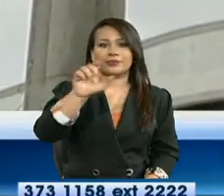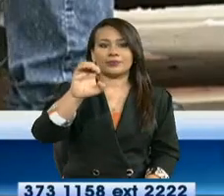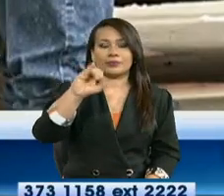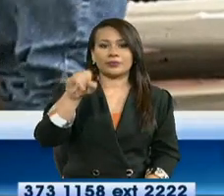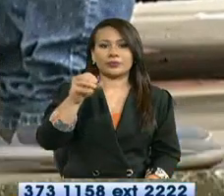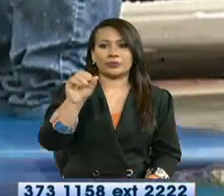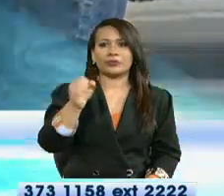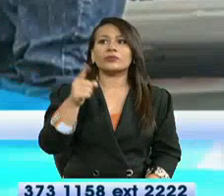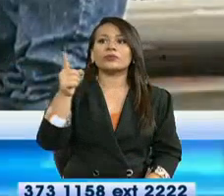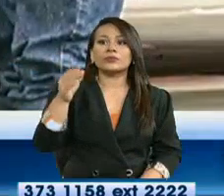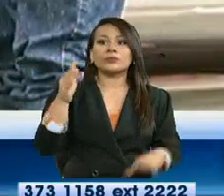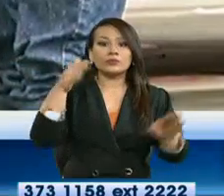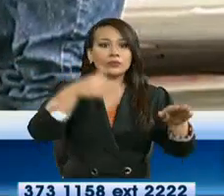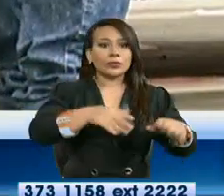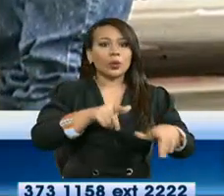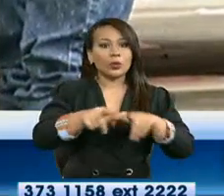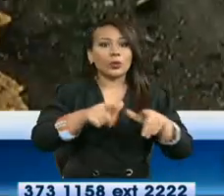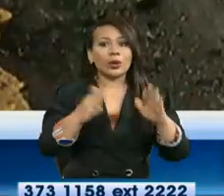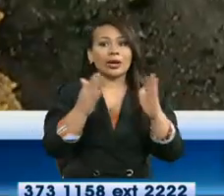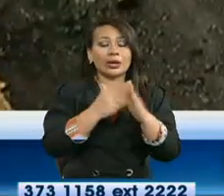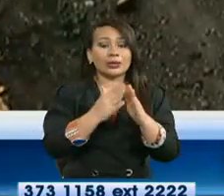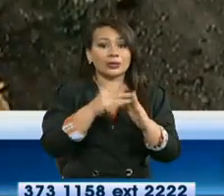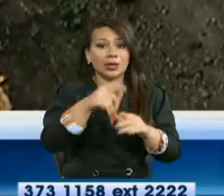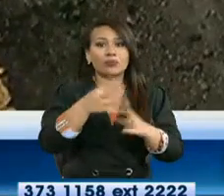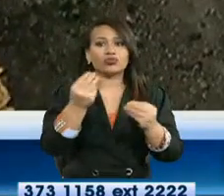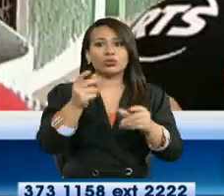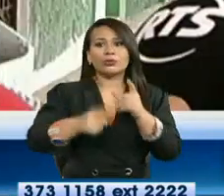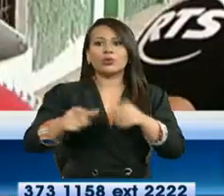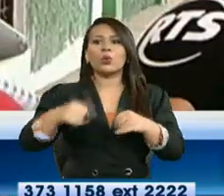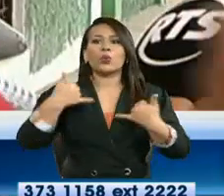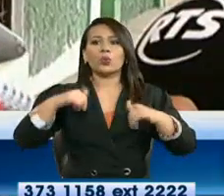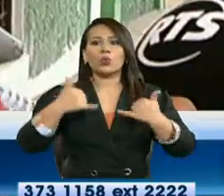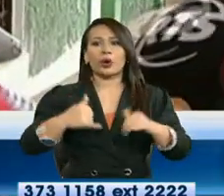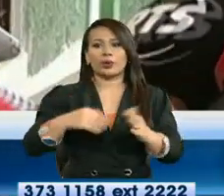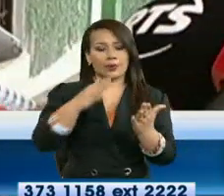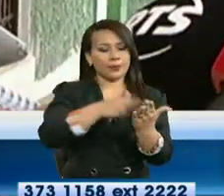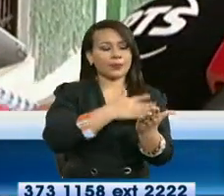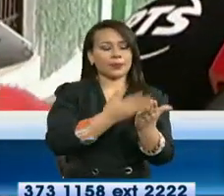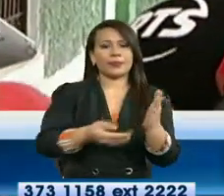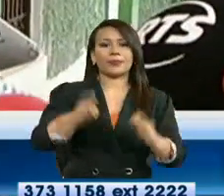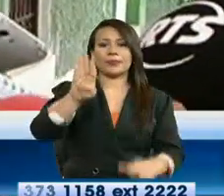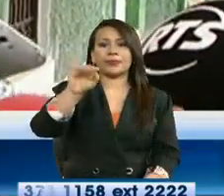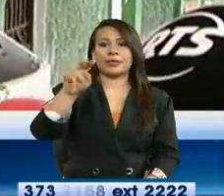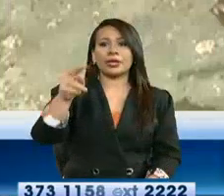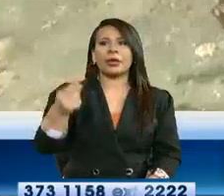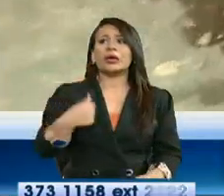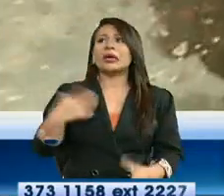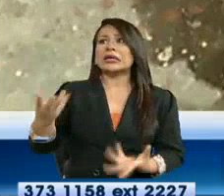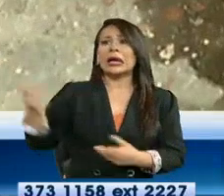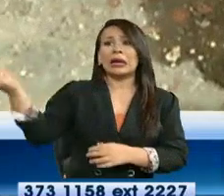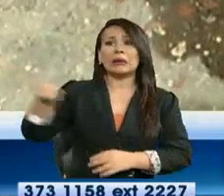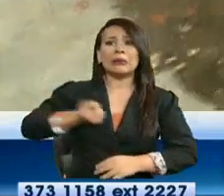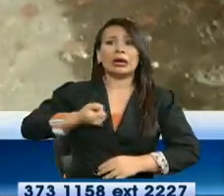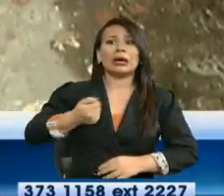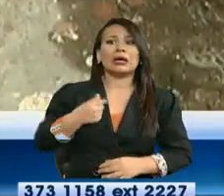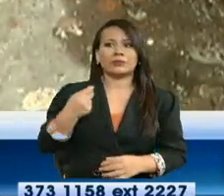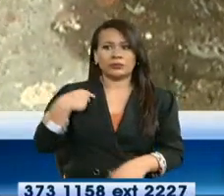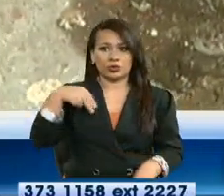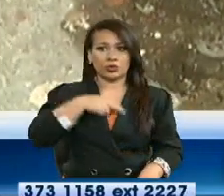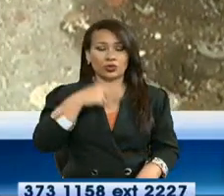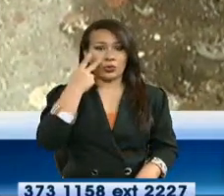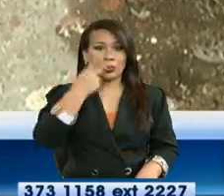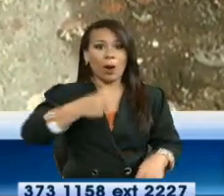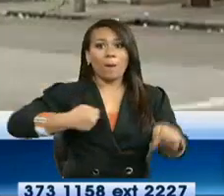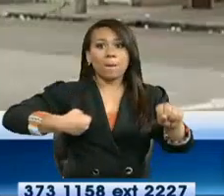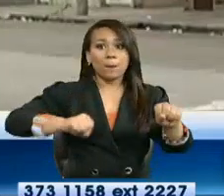Se metió en una vivienda donde varias personas jugaban al bingo. Lo vino corriendo diciendo que lo querían matar, pero lo que sí vimos fue que una